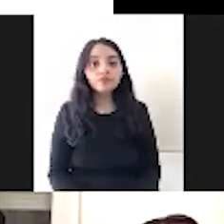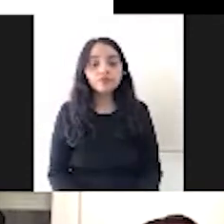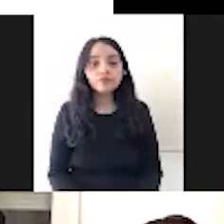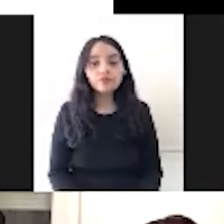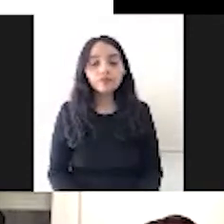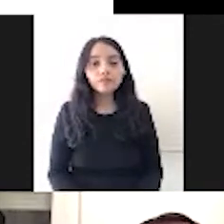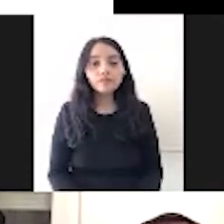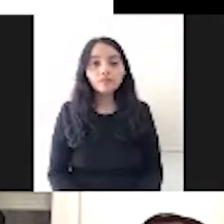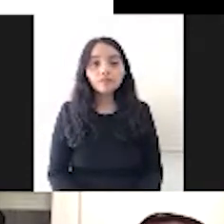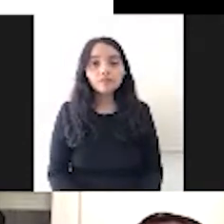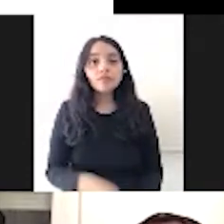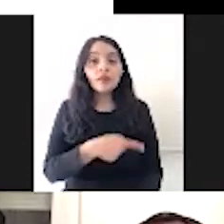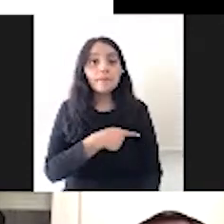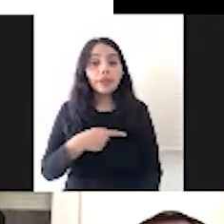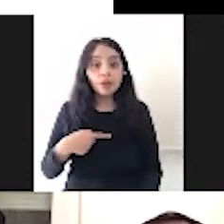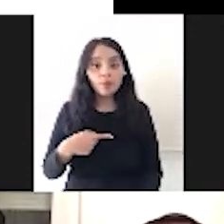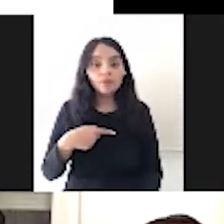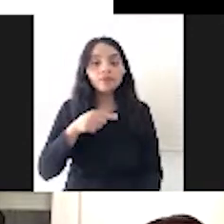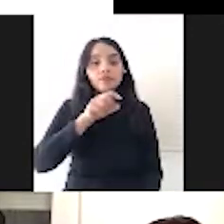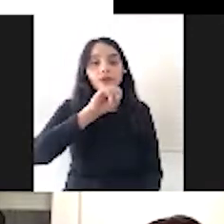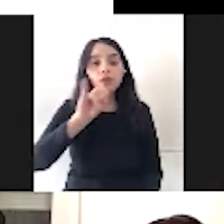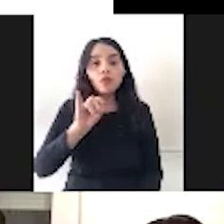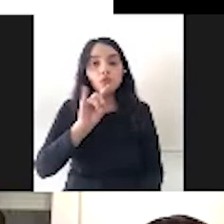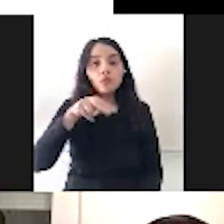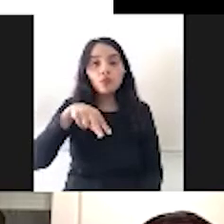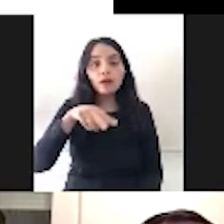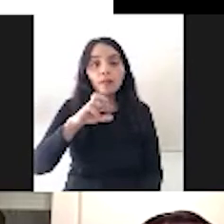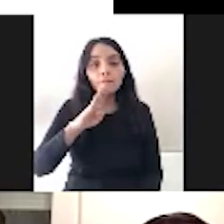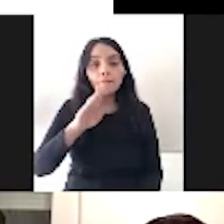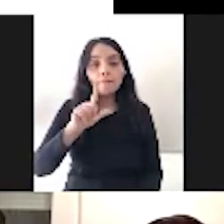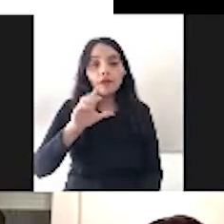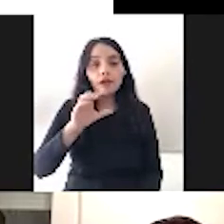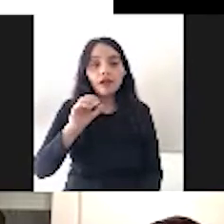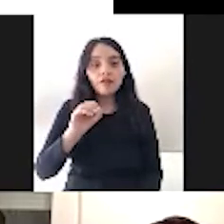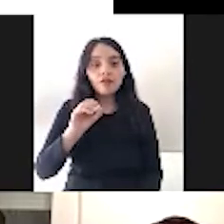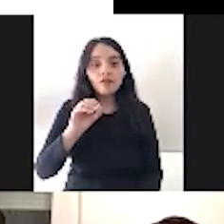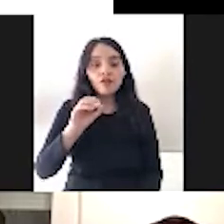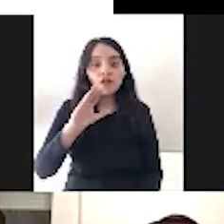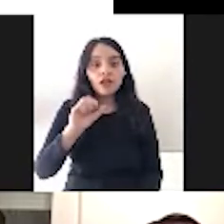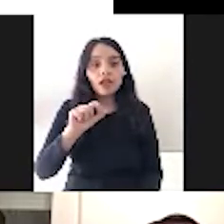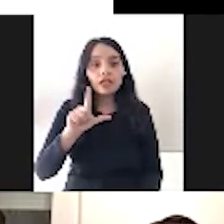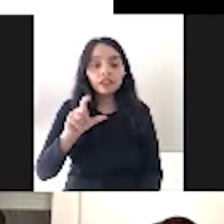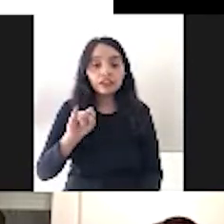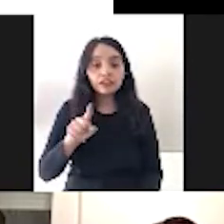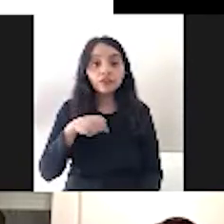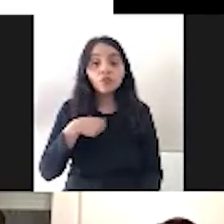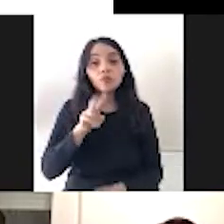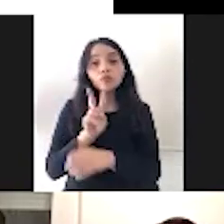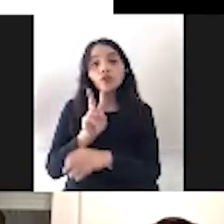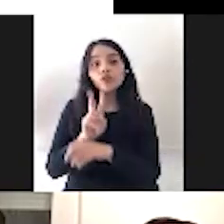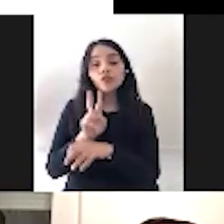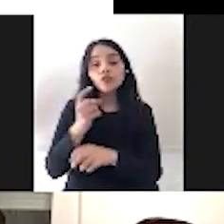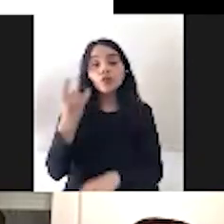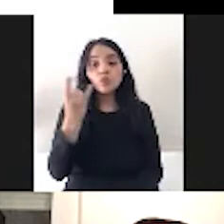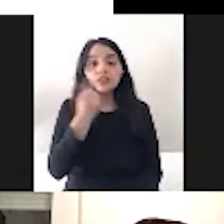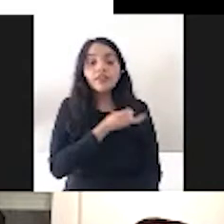nombre es Juan Pablo Calle, soy profesor de la Universidad de Barcelona, como dijeron recientemente,